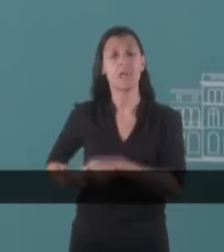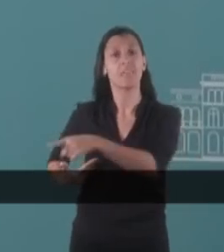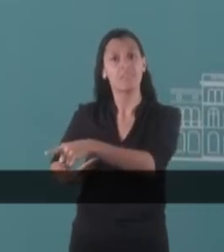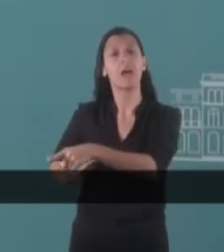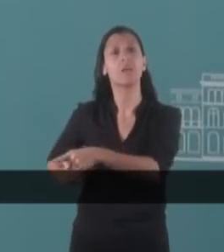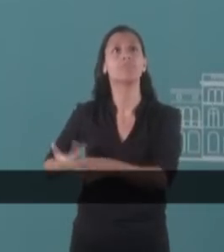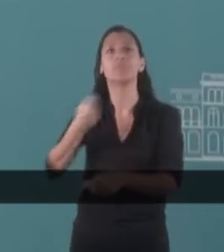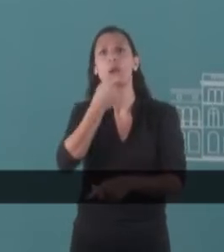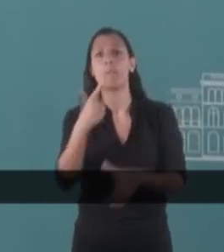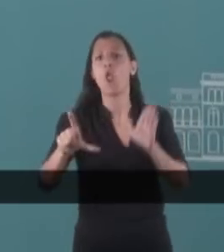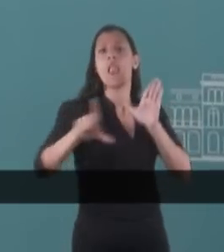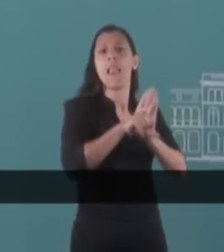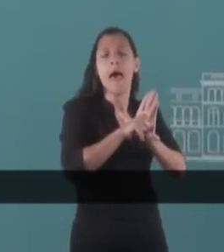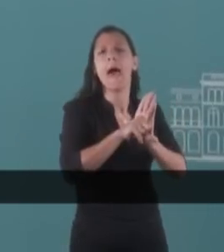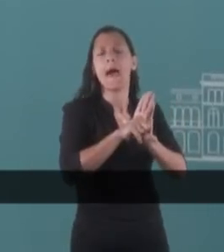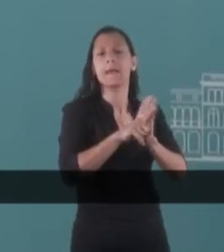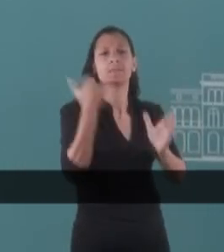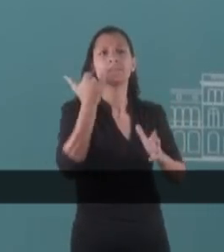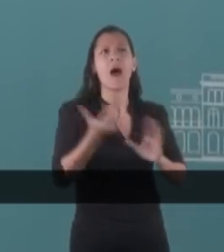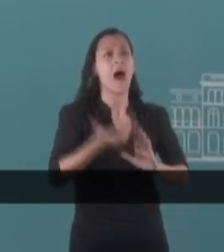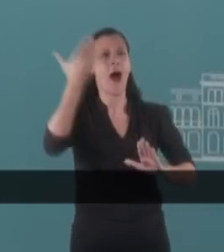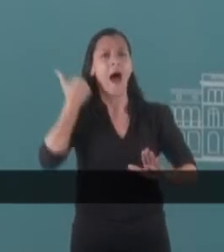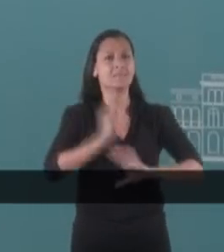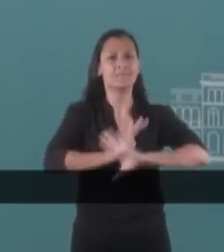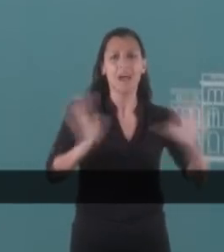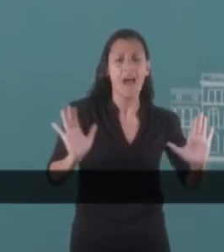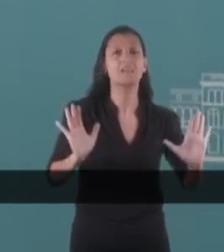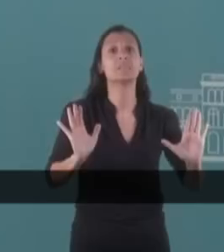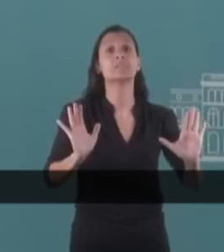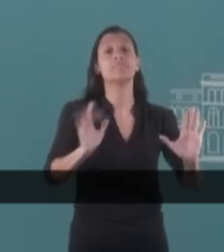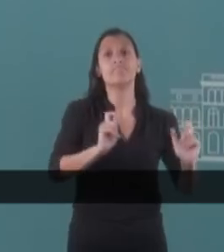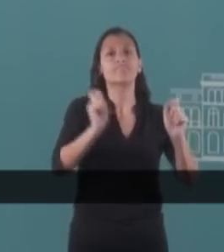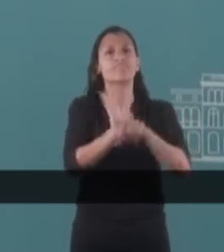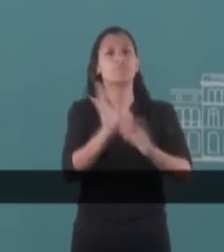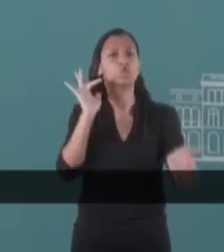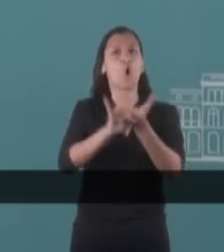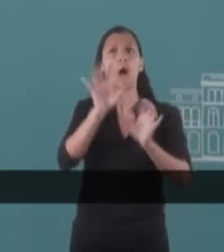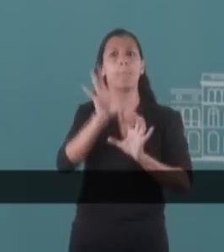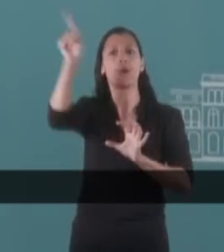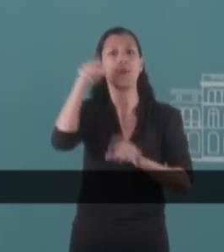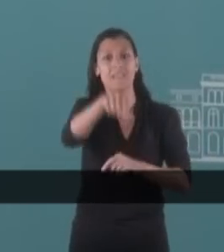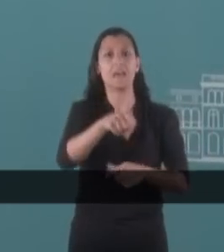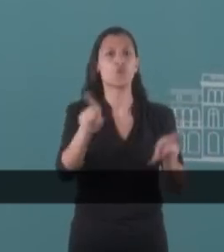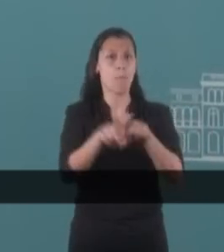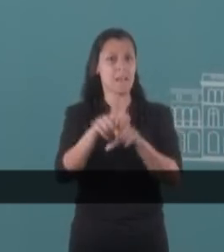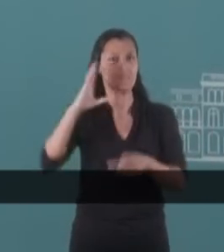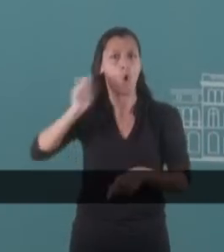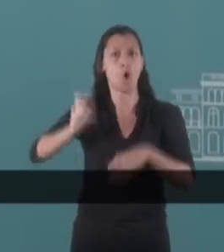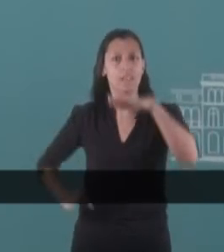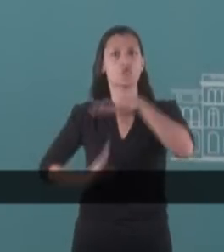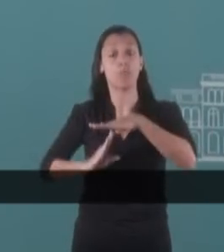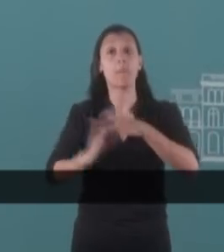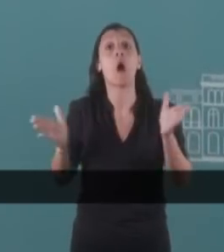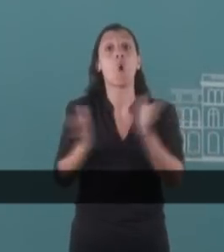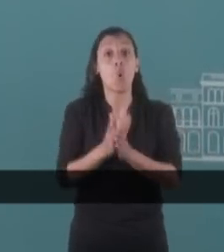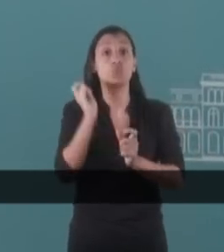una ley derogada, una ley ya pasada de intervención a una provincia o de algo por el estilo. Eso fue lo que hizo la Corte con el Consejo